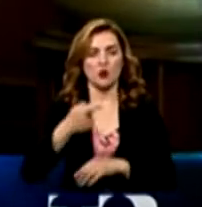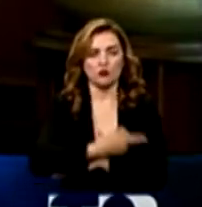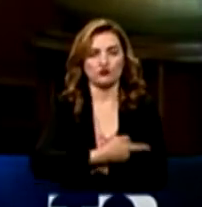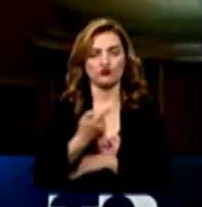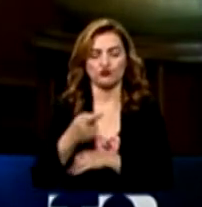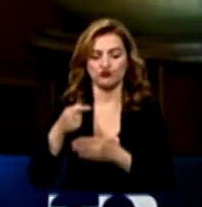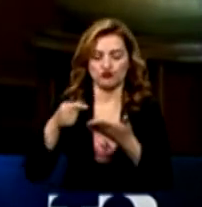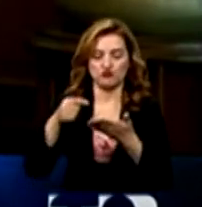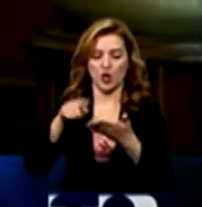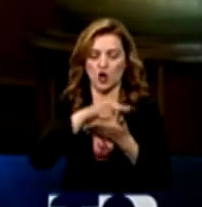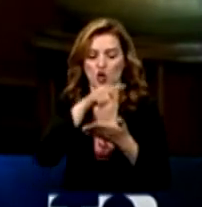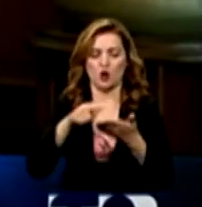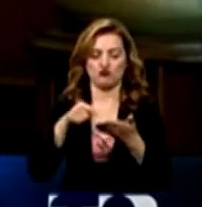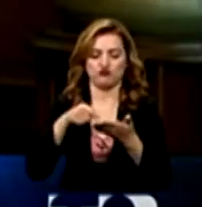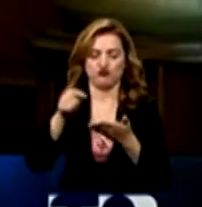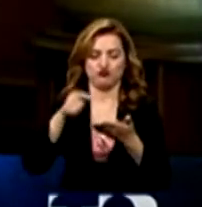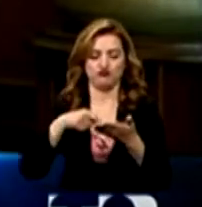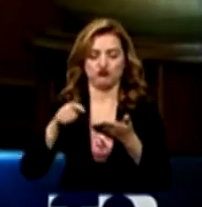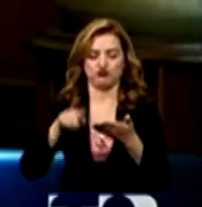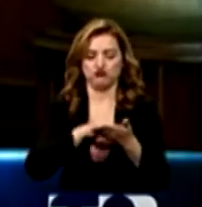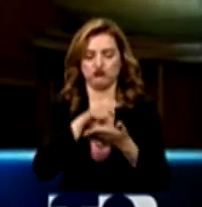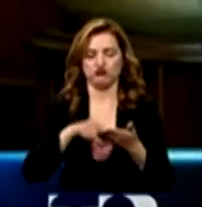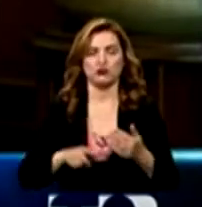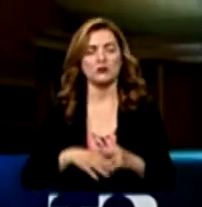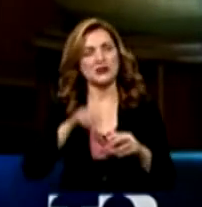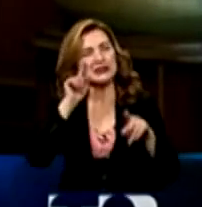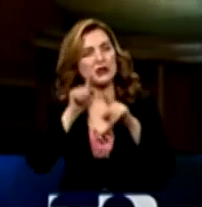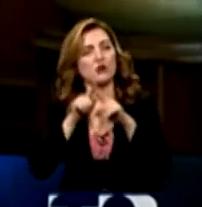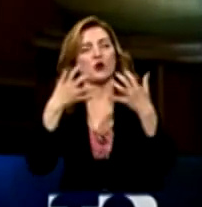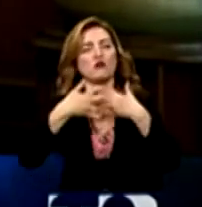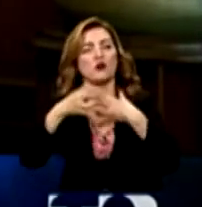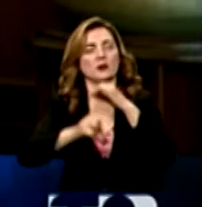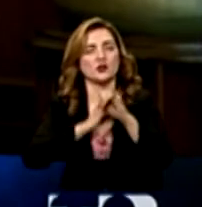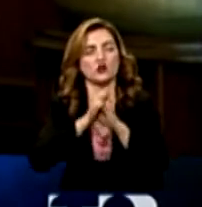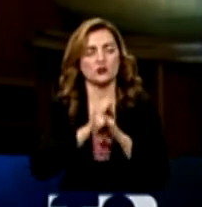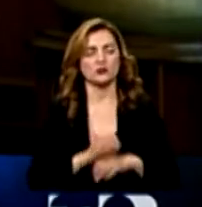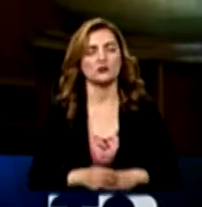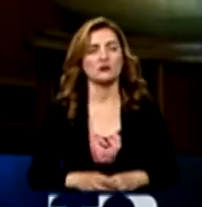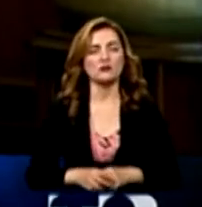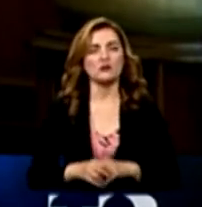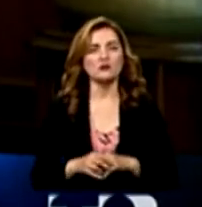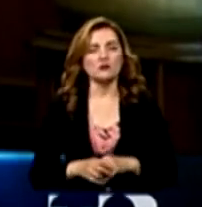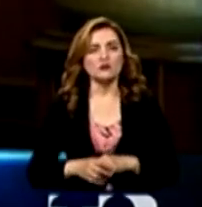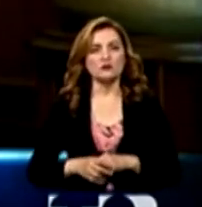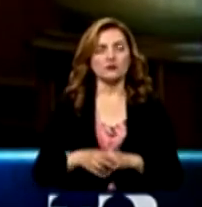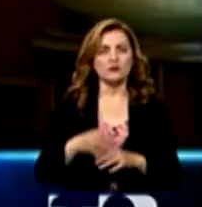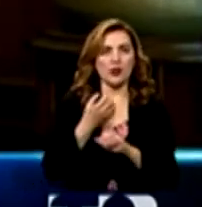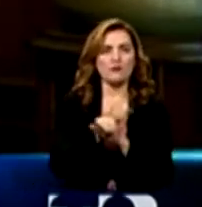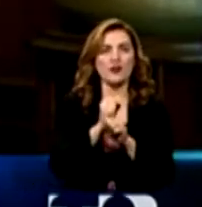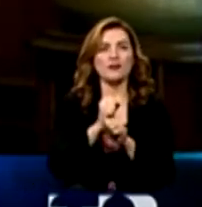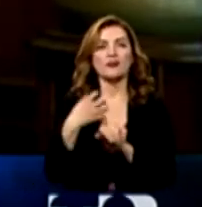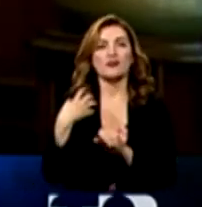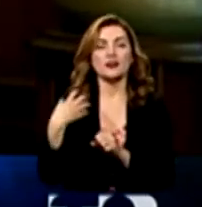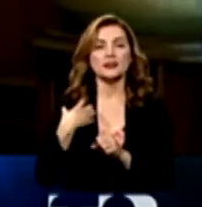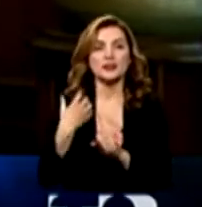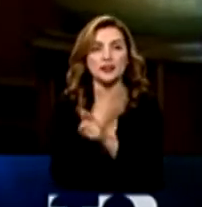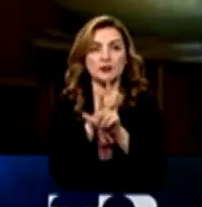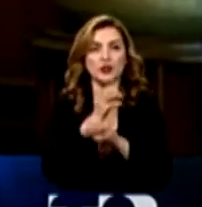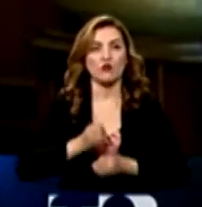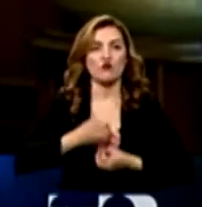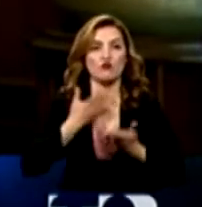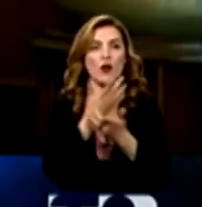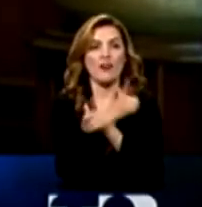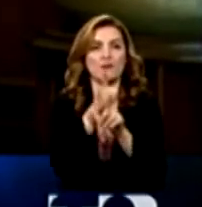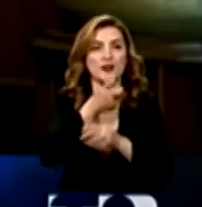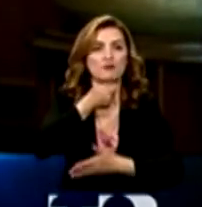a fin de asegurarnos que se ajuste a los estándares internacionales y que defienda y garantice la libertad de expresión y libertad de